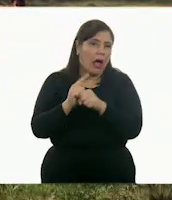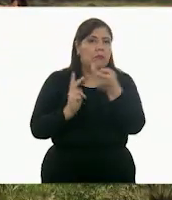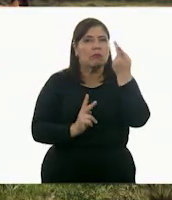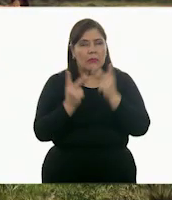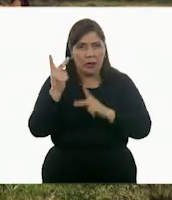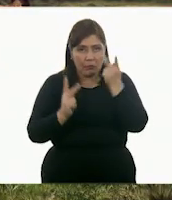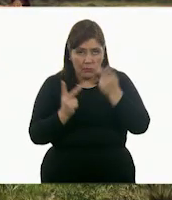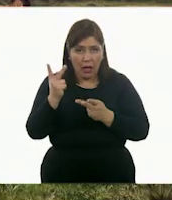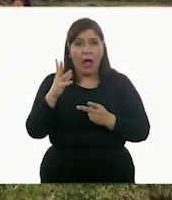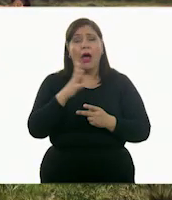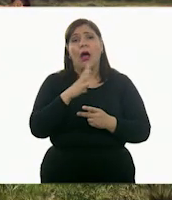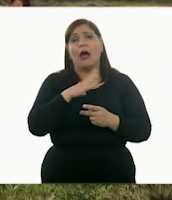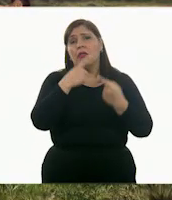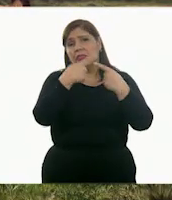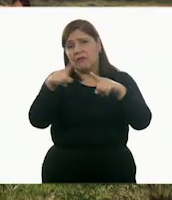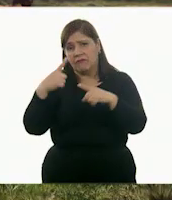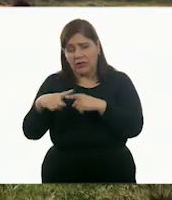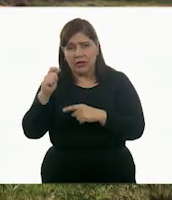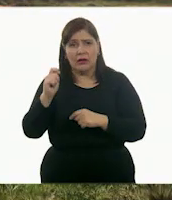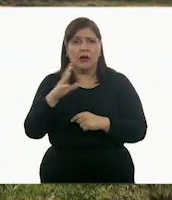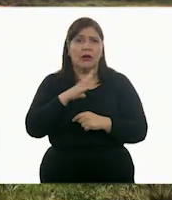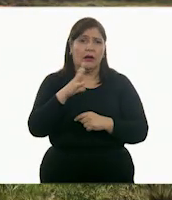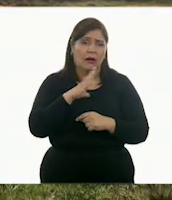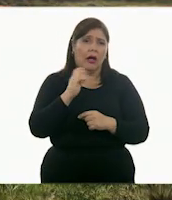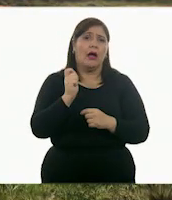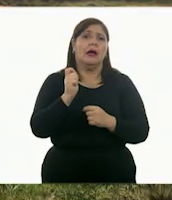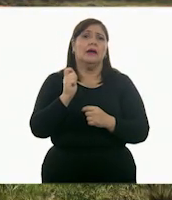La megafauna era abundante.